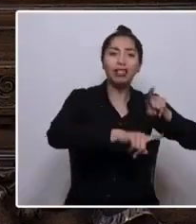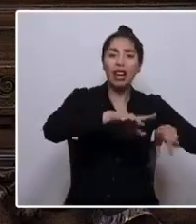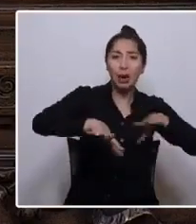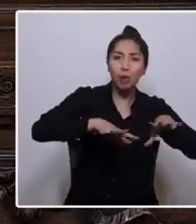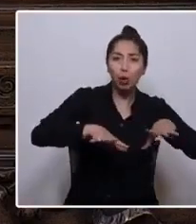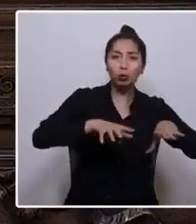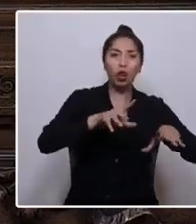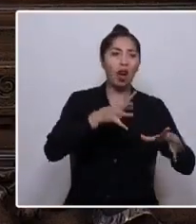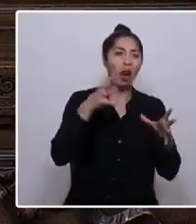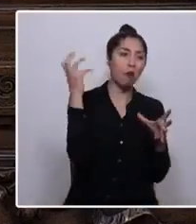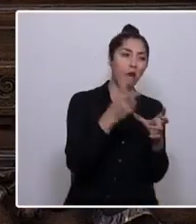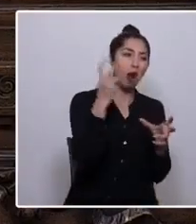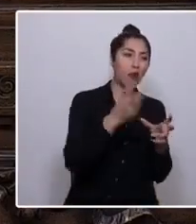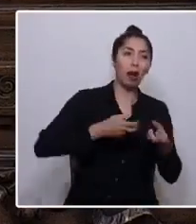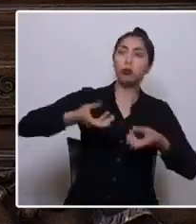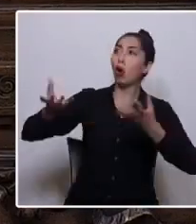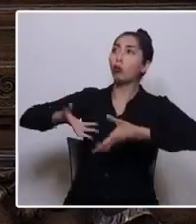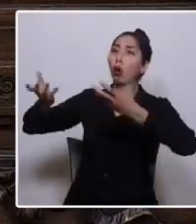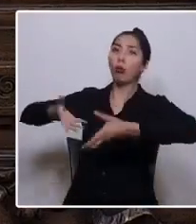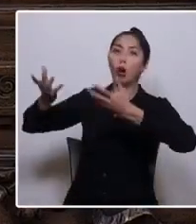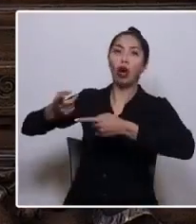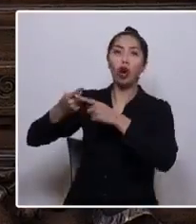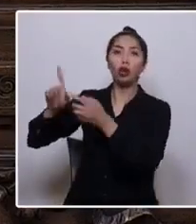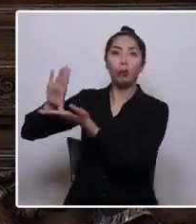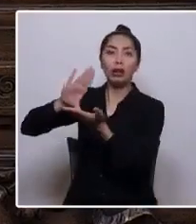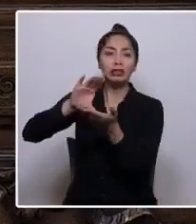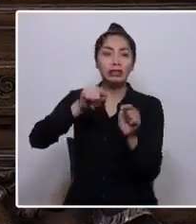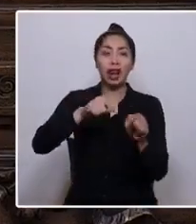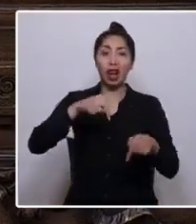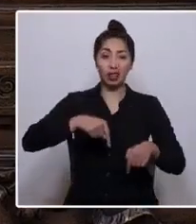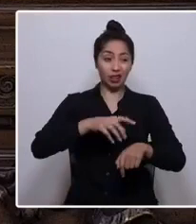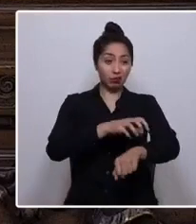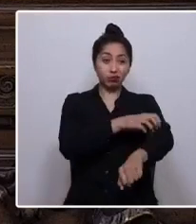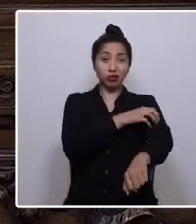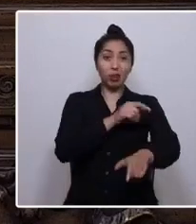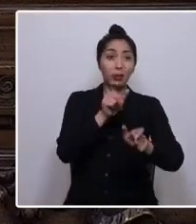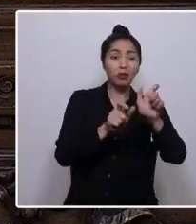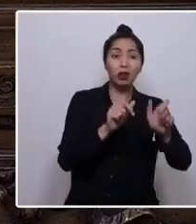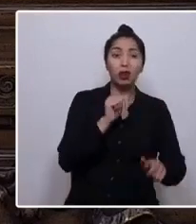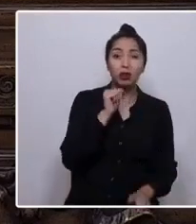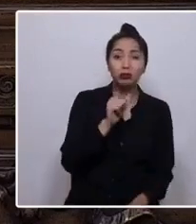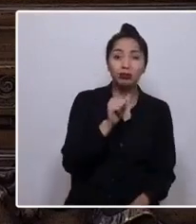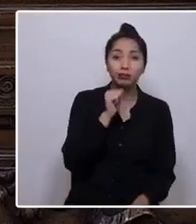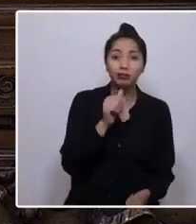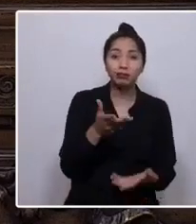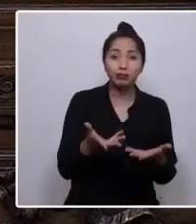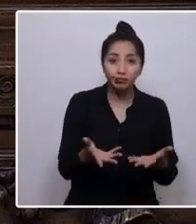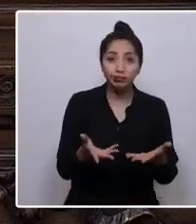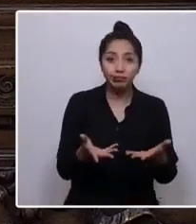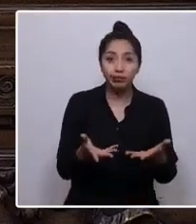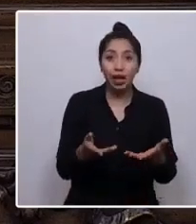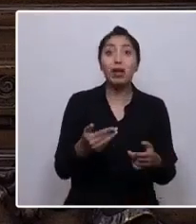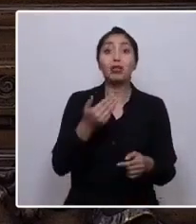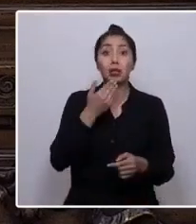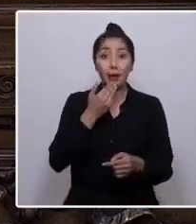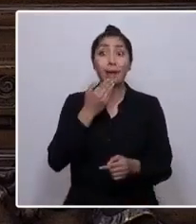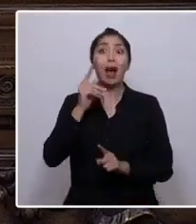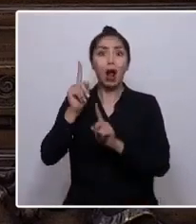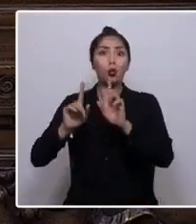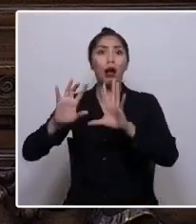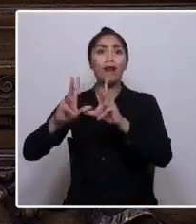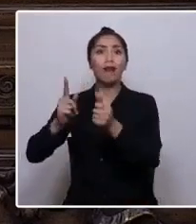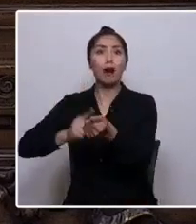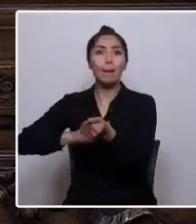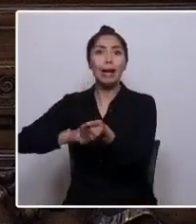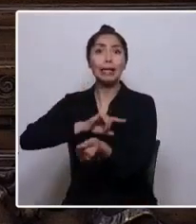a la pobreza a la indigencia a los saqueadores extranjeros se asociaron algunas familias chilenas que se hicieron